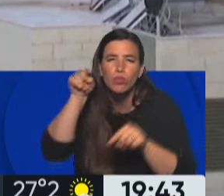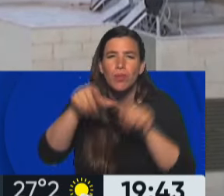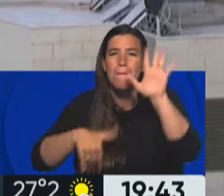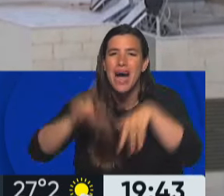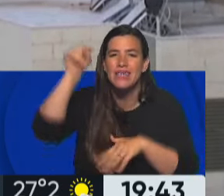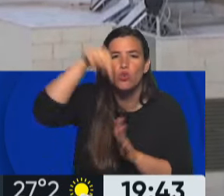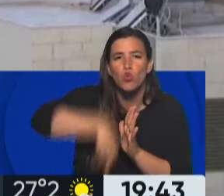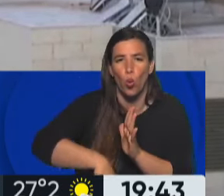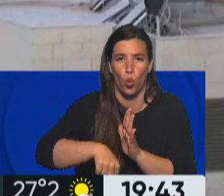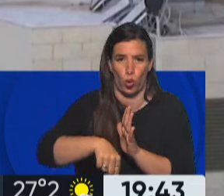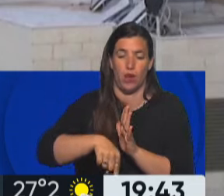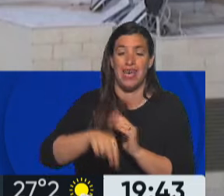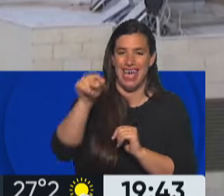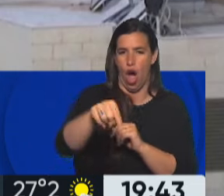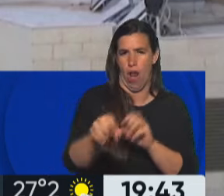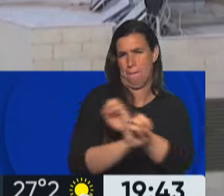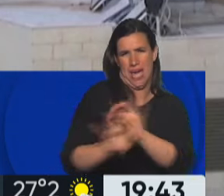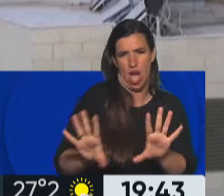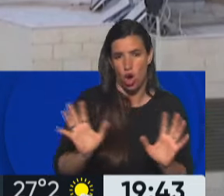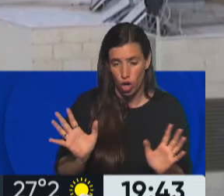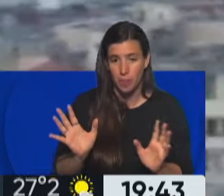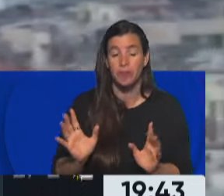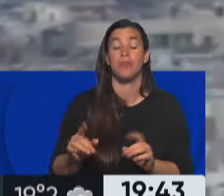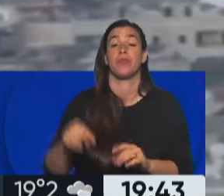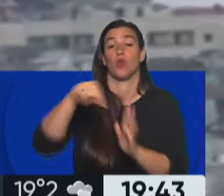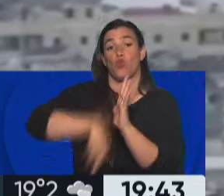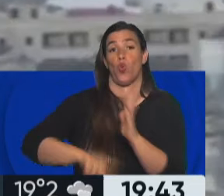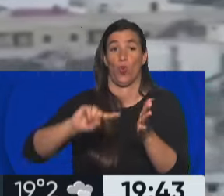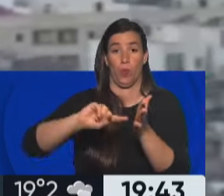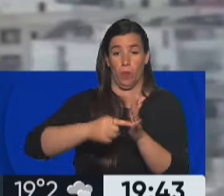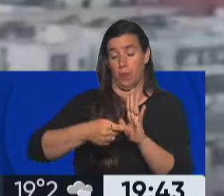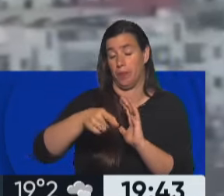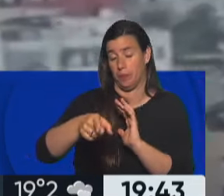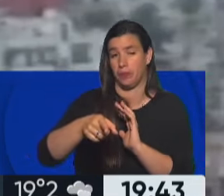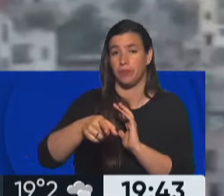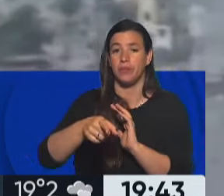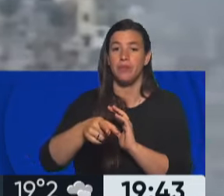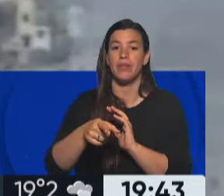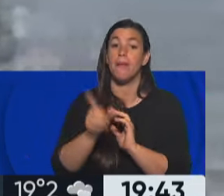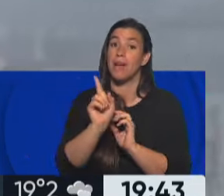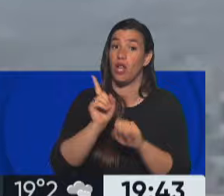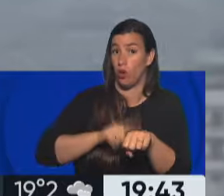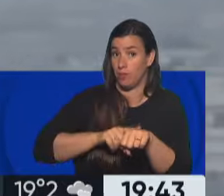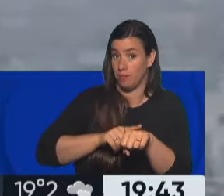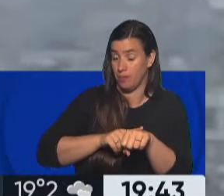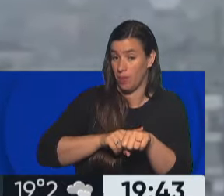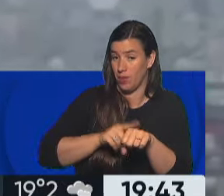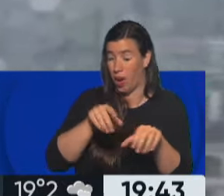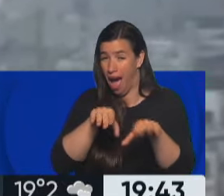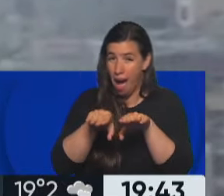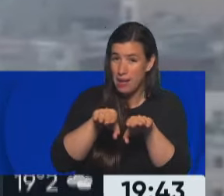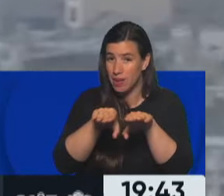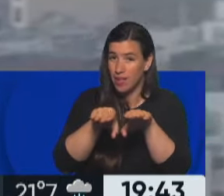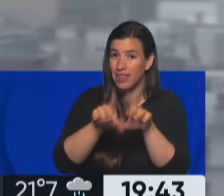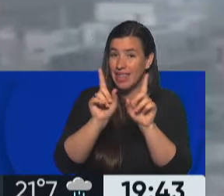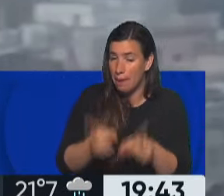y además en algunas zonas de la capital de Beirut. A la par, Pablo, otra de las cuestiones que se registraron